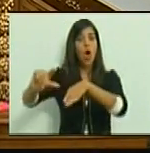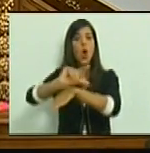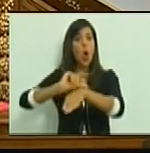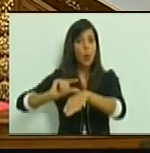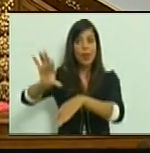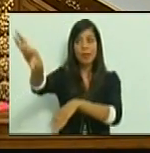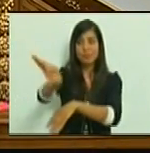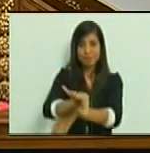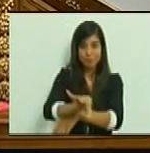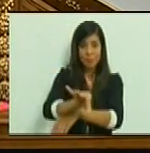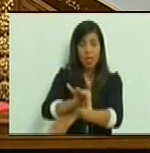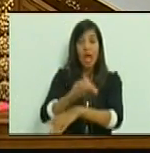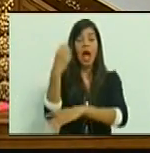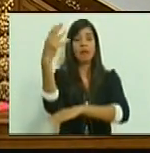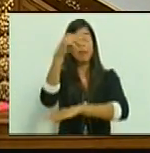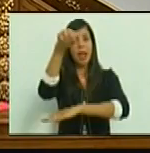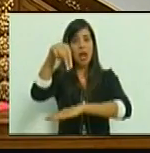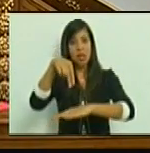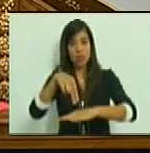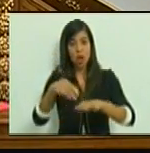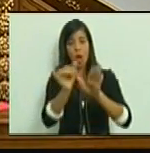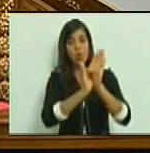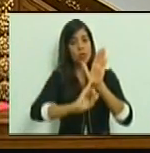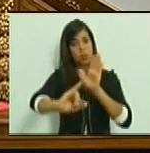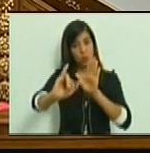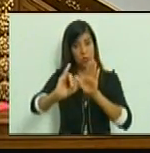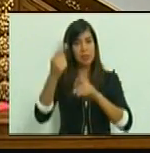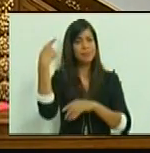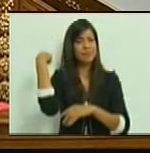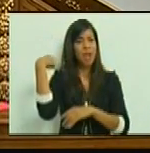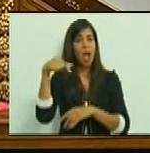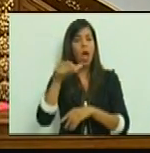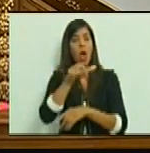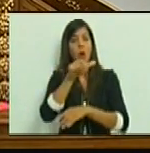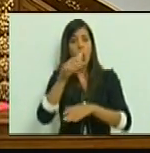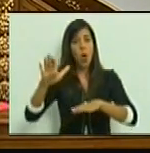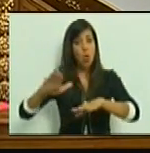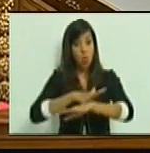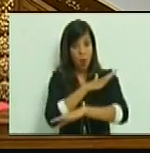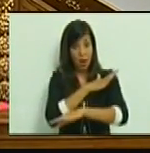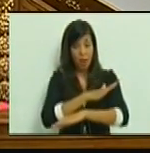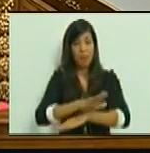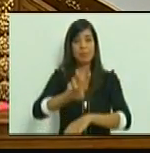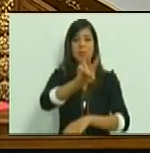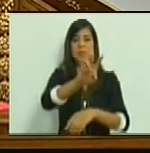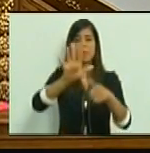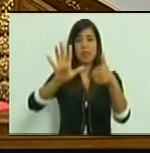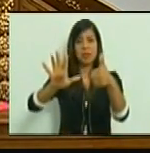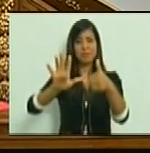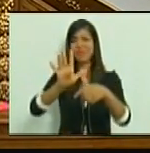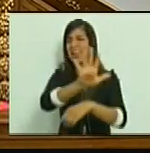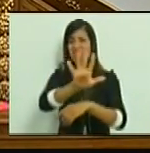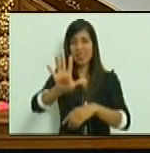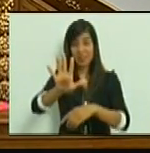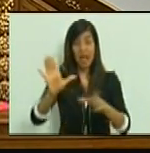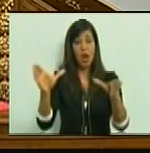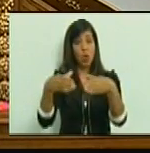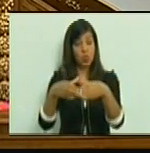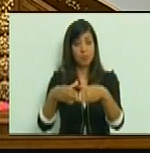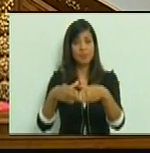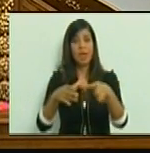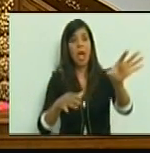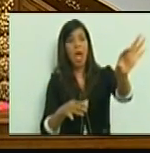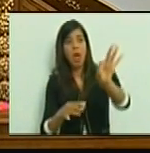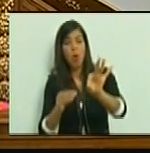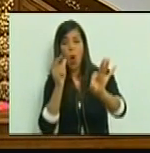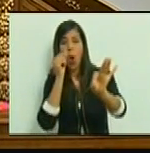Asamblea Nacional Constituyente avaló por unanimidad el pasado jueves, en su 25ª sesión, la designación del ciudadano